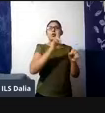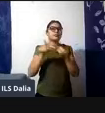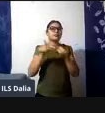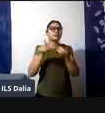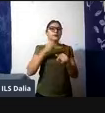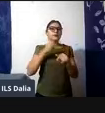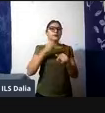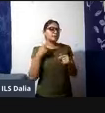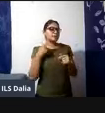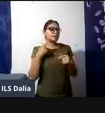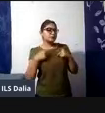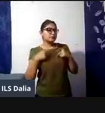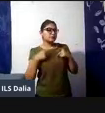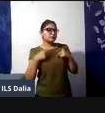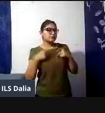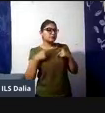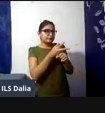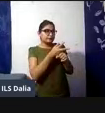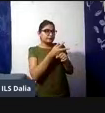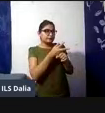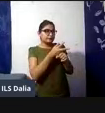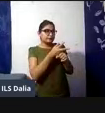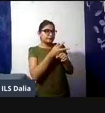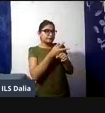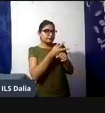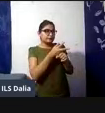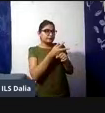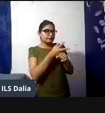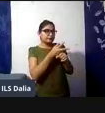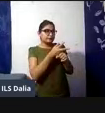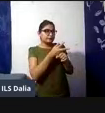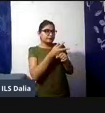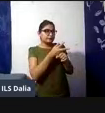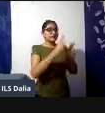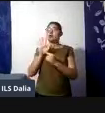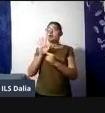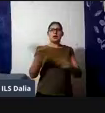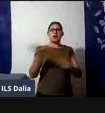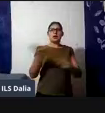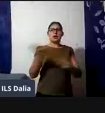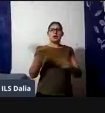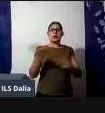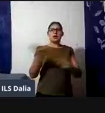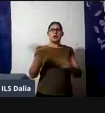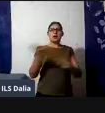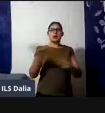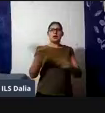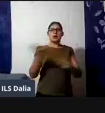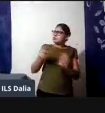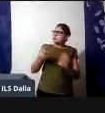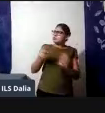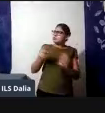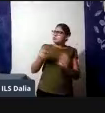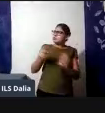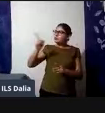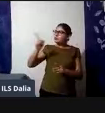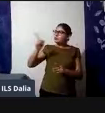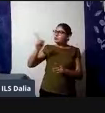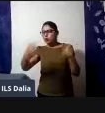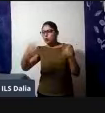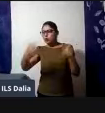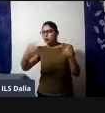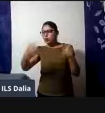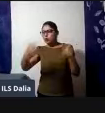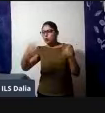pones otra respuesta? Pues es lo que pasa hoy. Se descontextualiza todo y se vuelve un enredo impresionante. Otra de